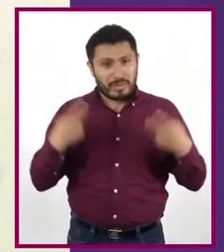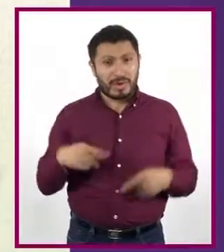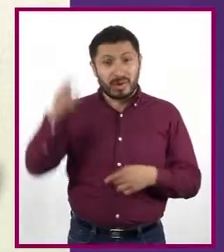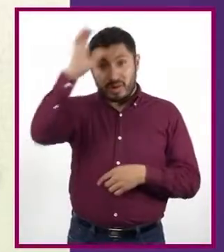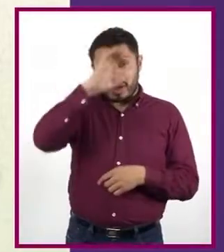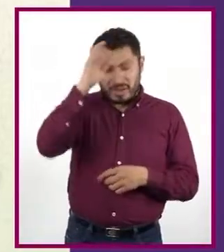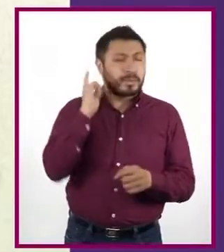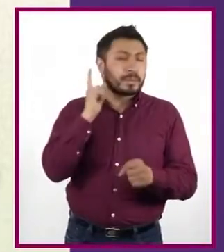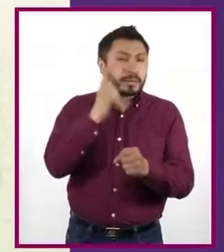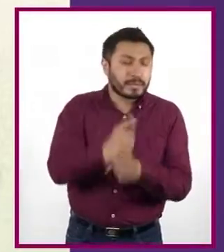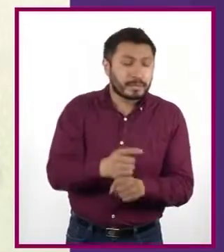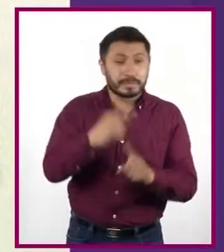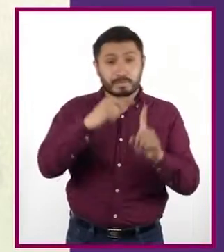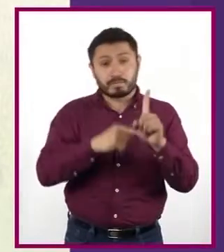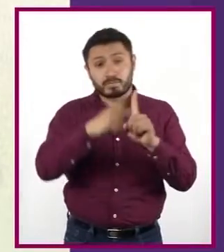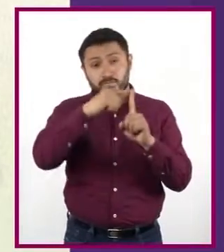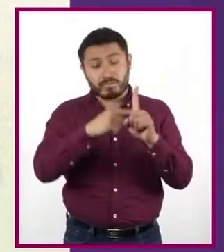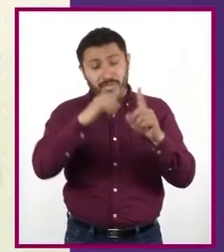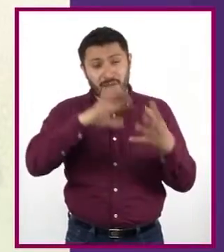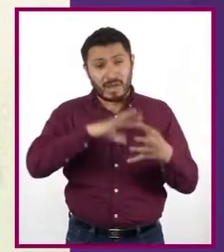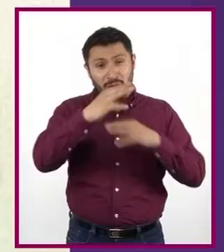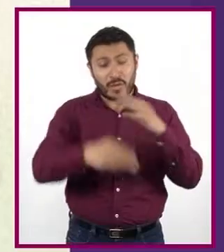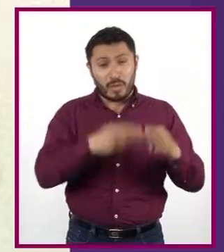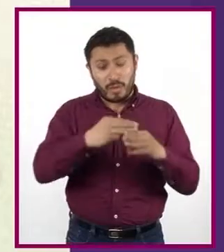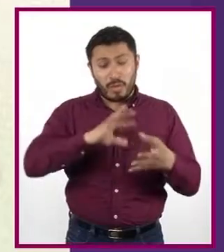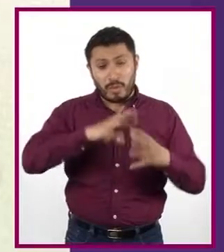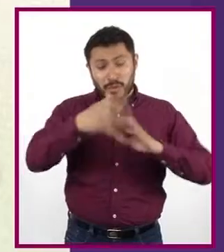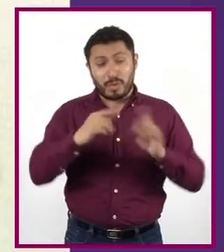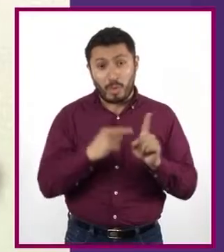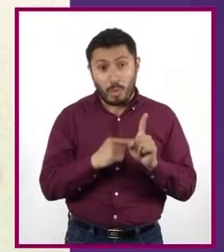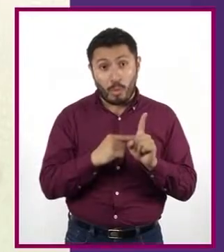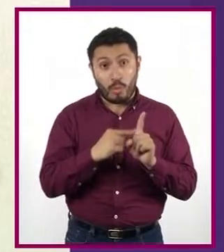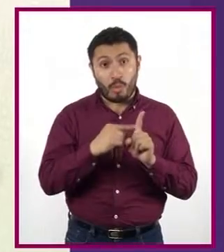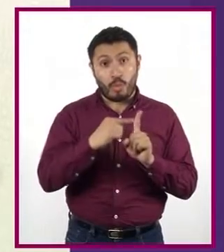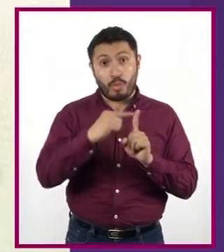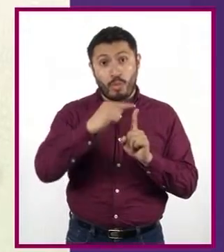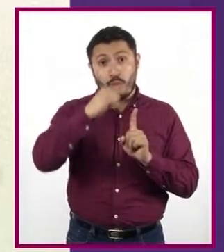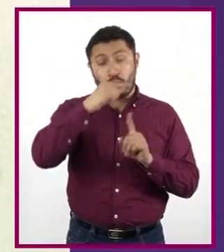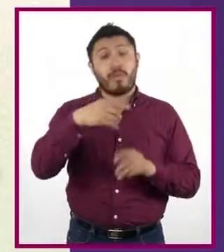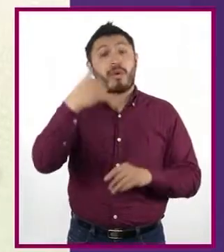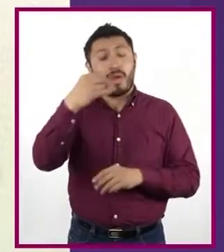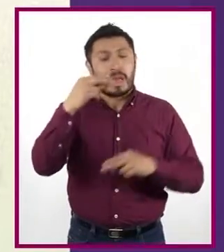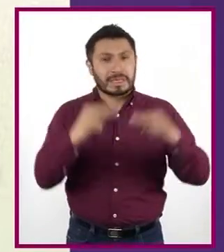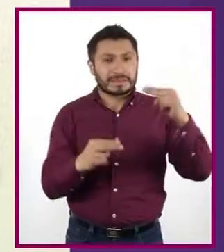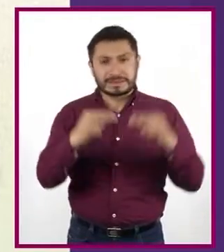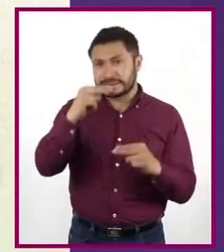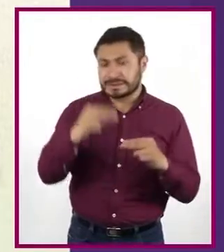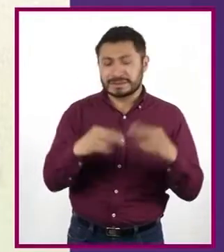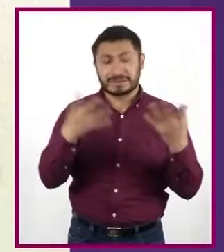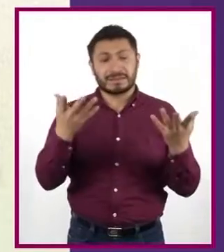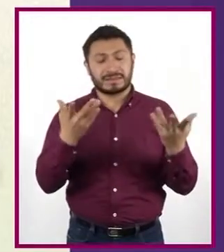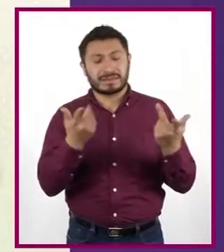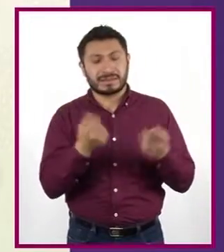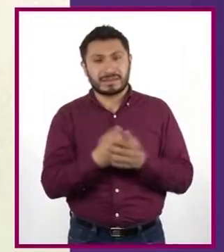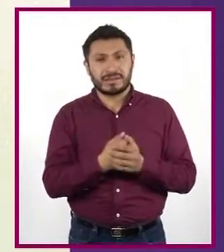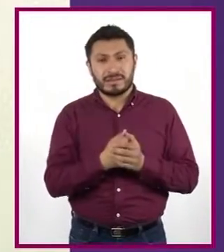cuenta que la temperatura del planeta estaba incrementándose y que los niveles de